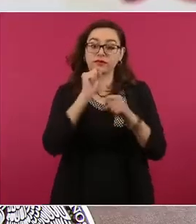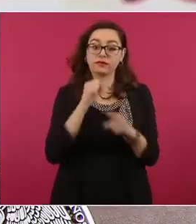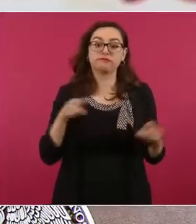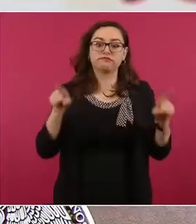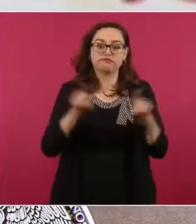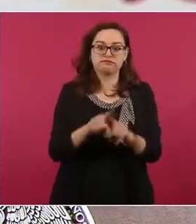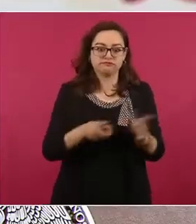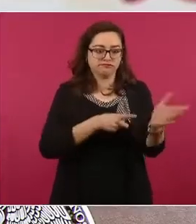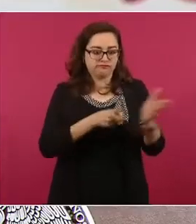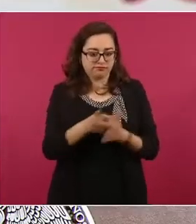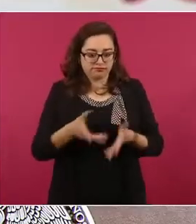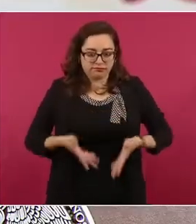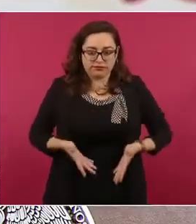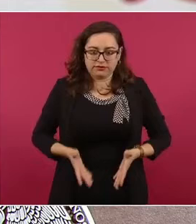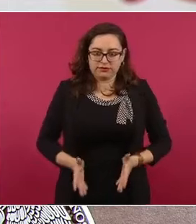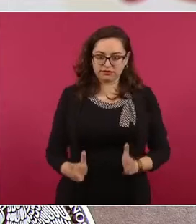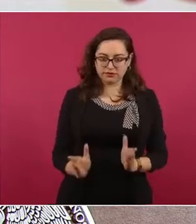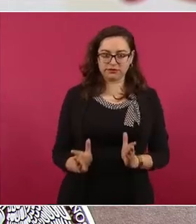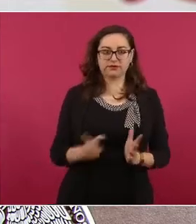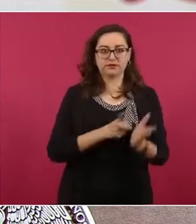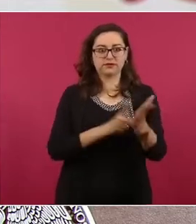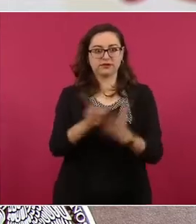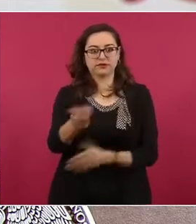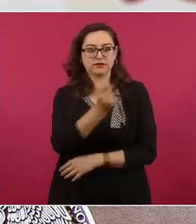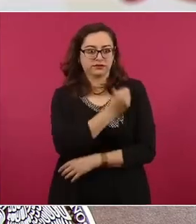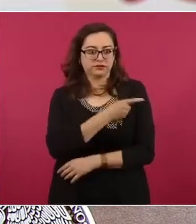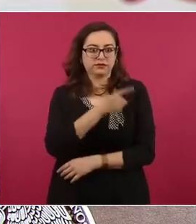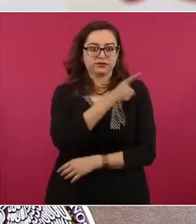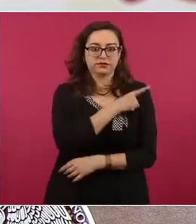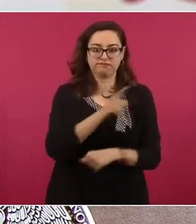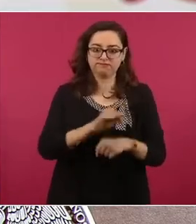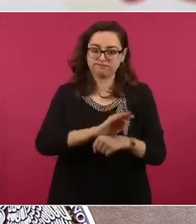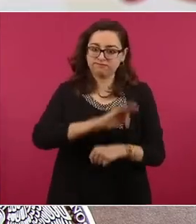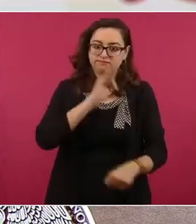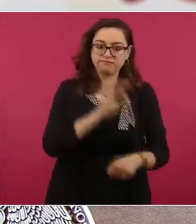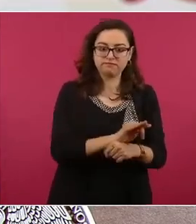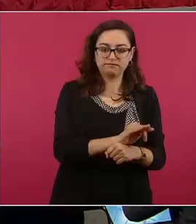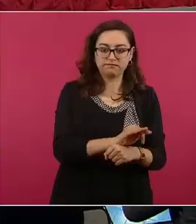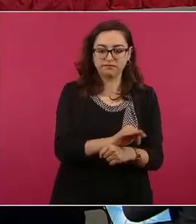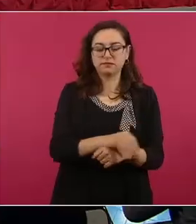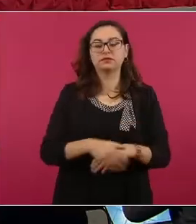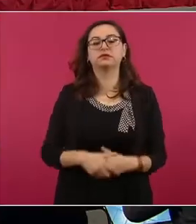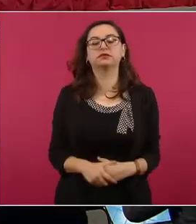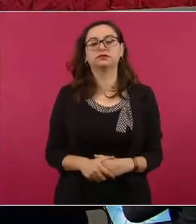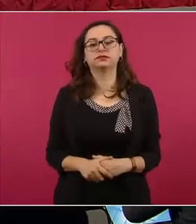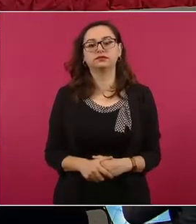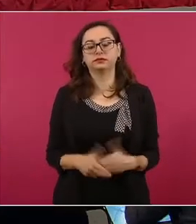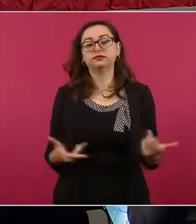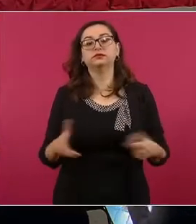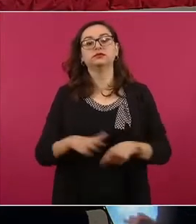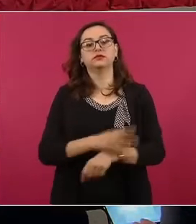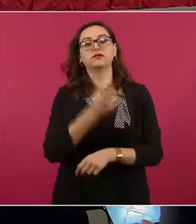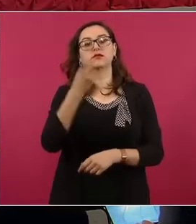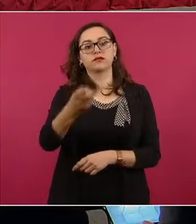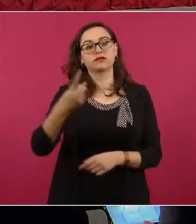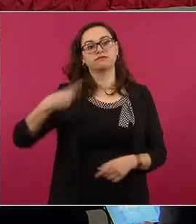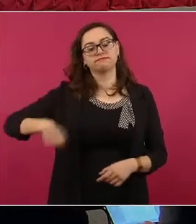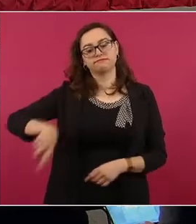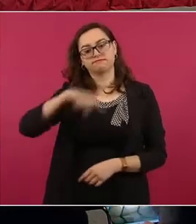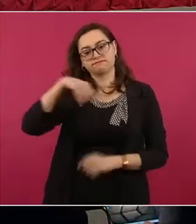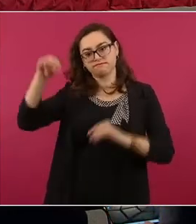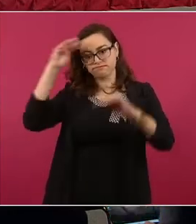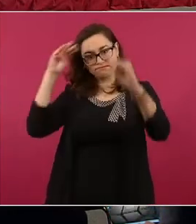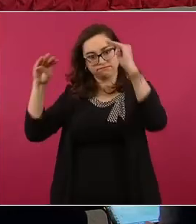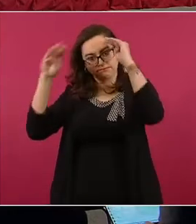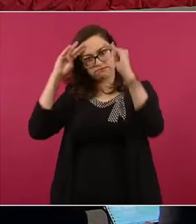y garantizar el derecho a la salud. De esta manera, los principios rectores de lo que estamos planteando y trabajando en ello como